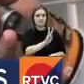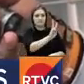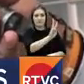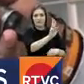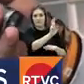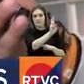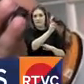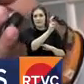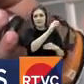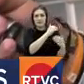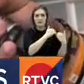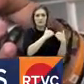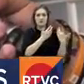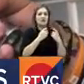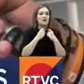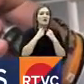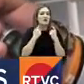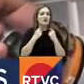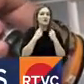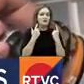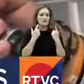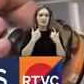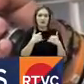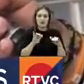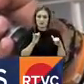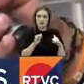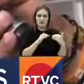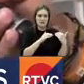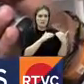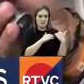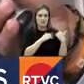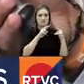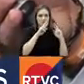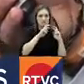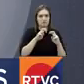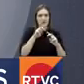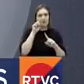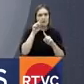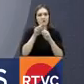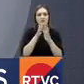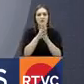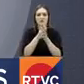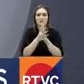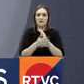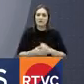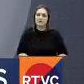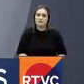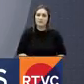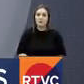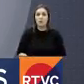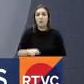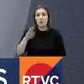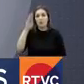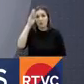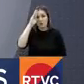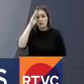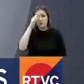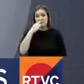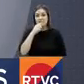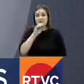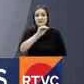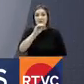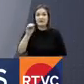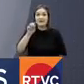jury vengativa, ya se están radicando los respectivos informes de policía judicial. La Fiscalía invitó a las personas a compartir